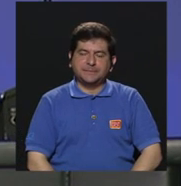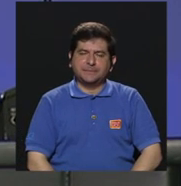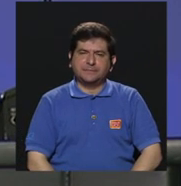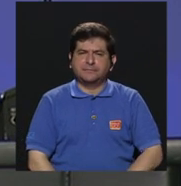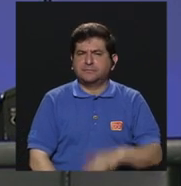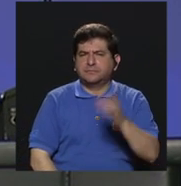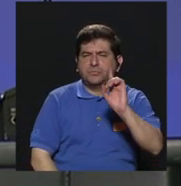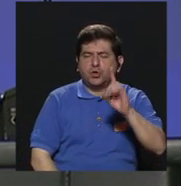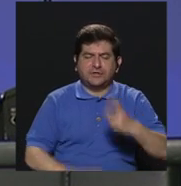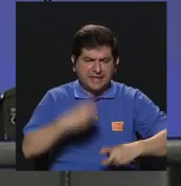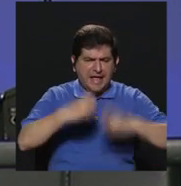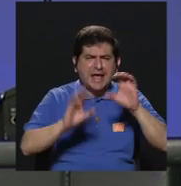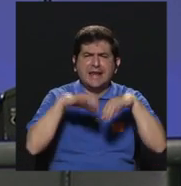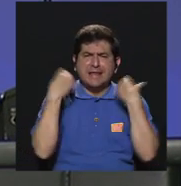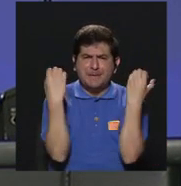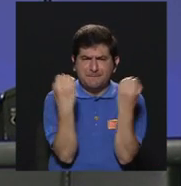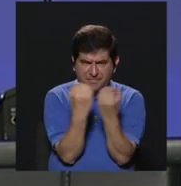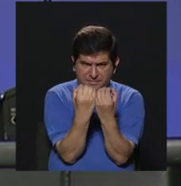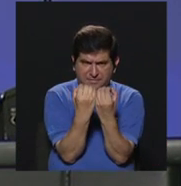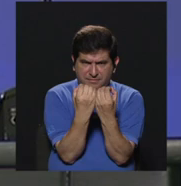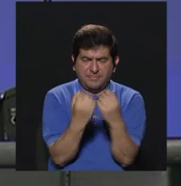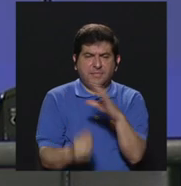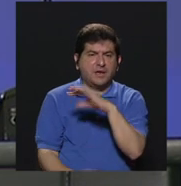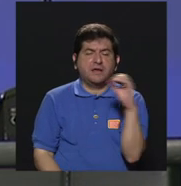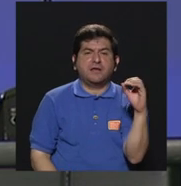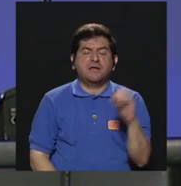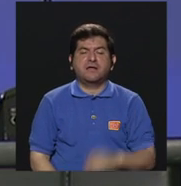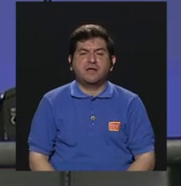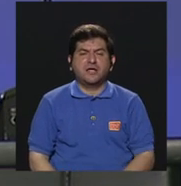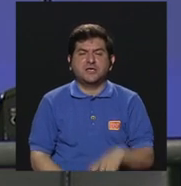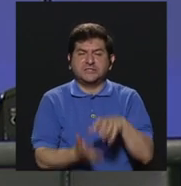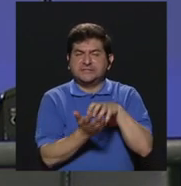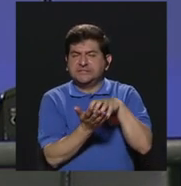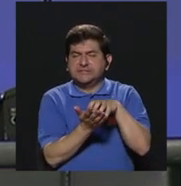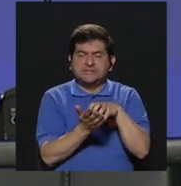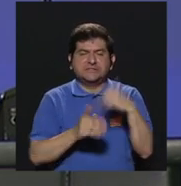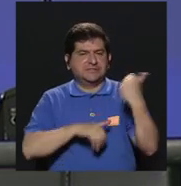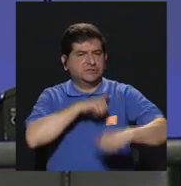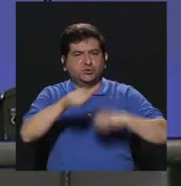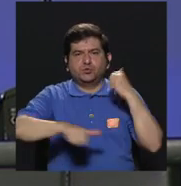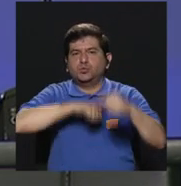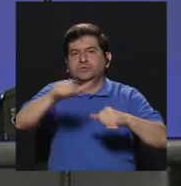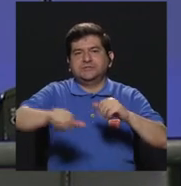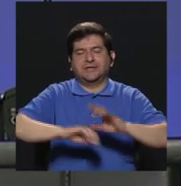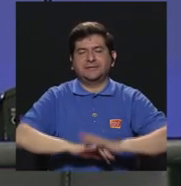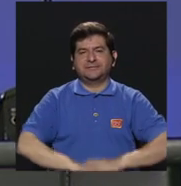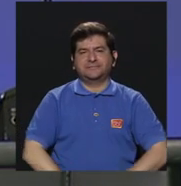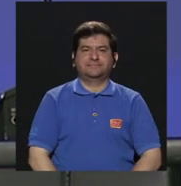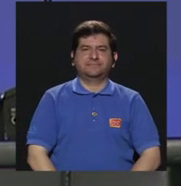Proviene del crimen organizado y de la manera cuestionable de combatirlo.